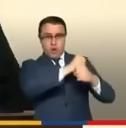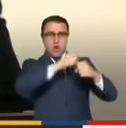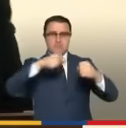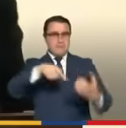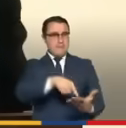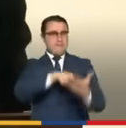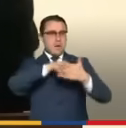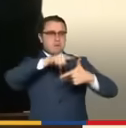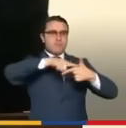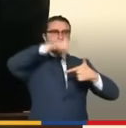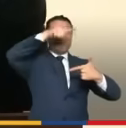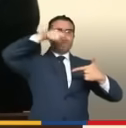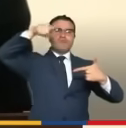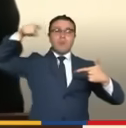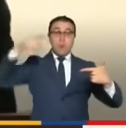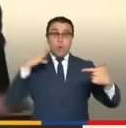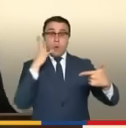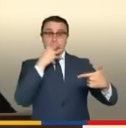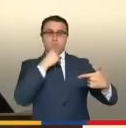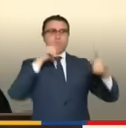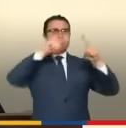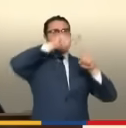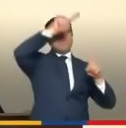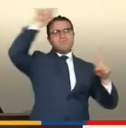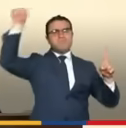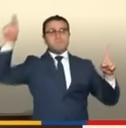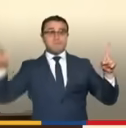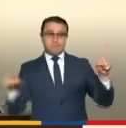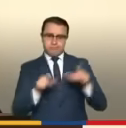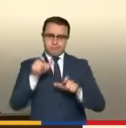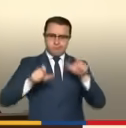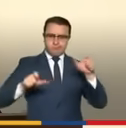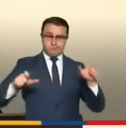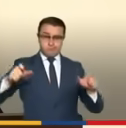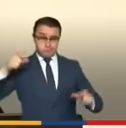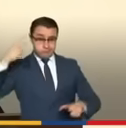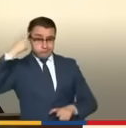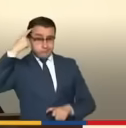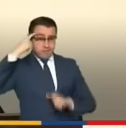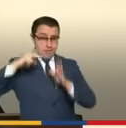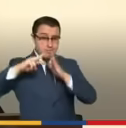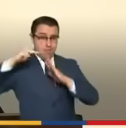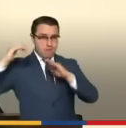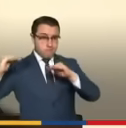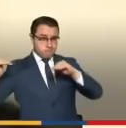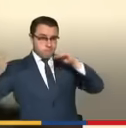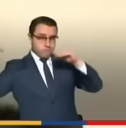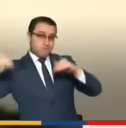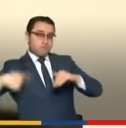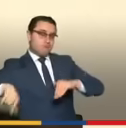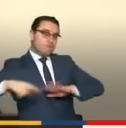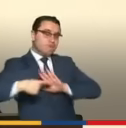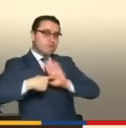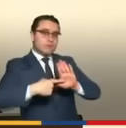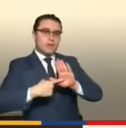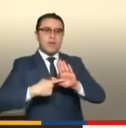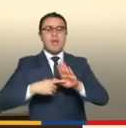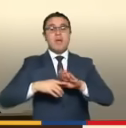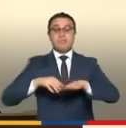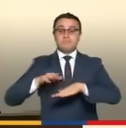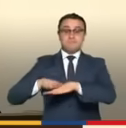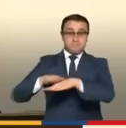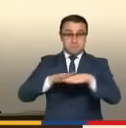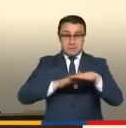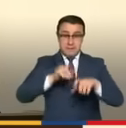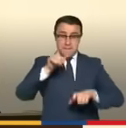cuadros hermosos, los técnicos de aquel entonces, que habría un cubrimiento universal de